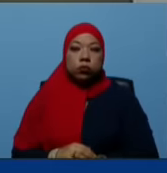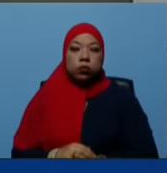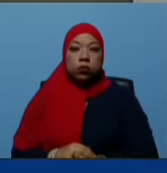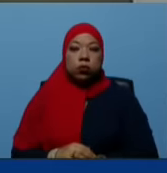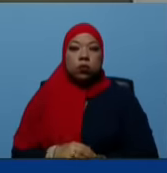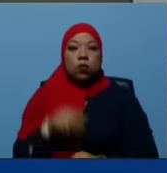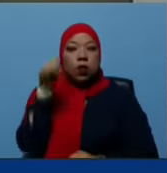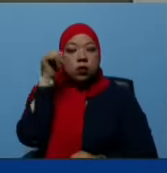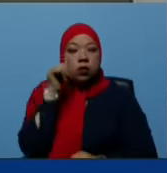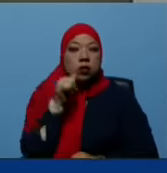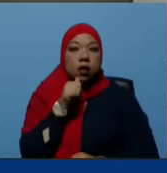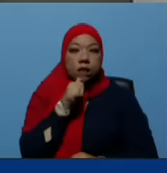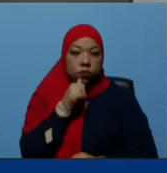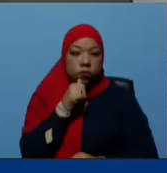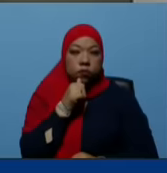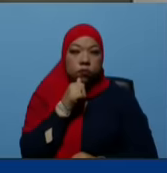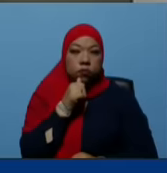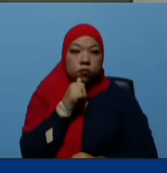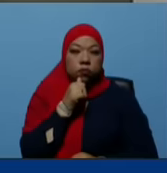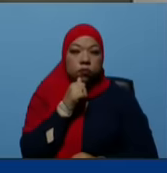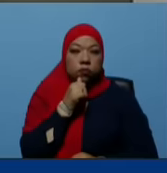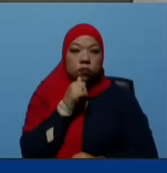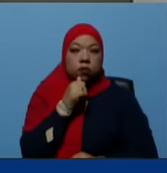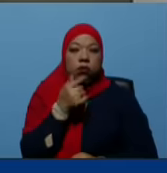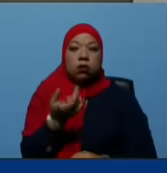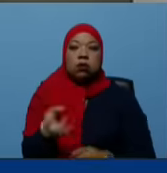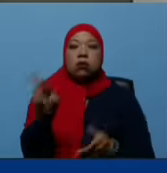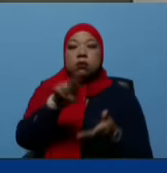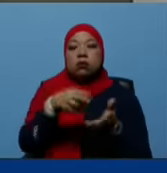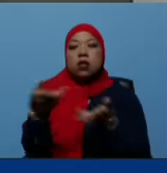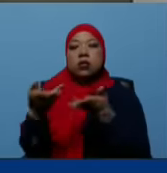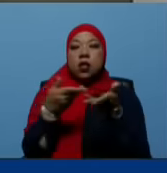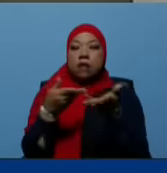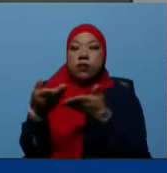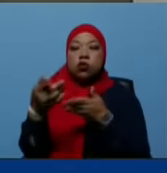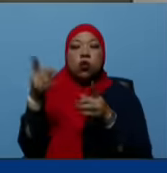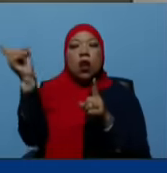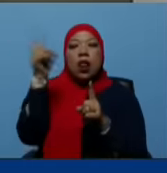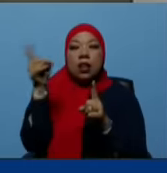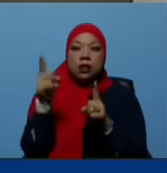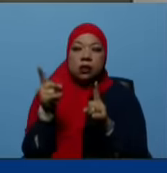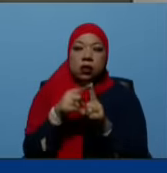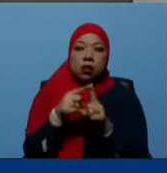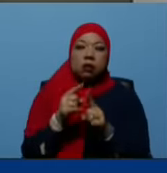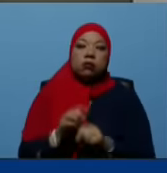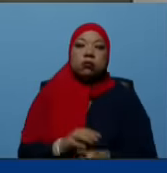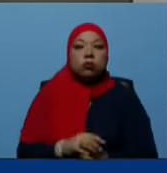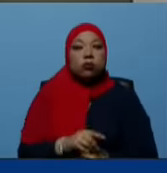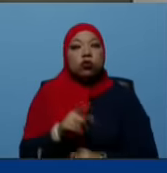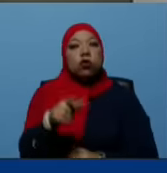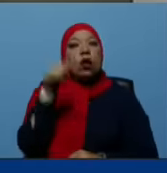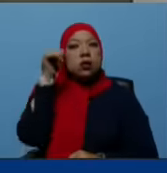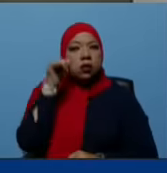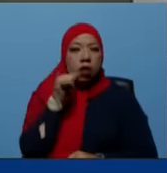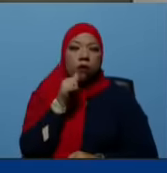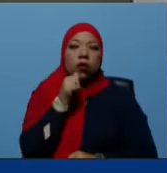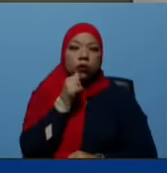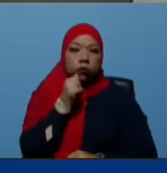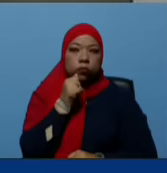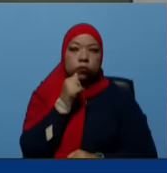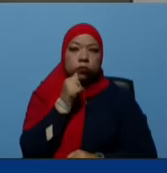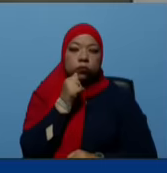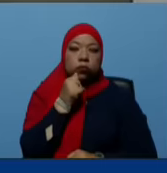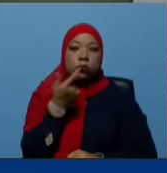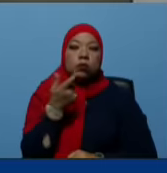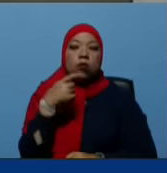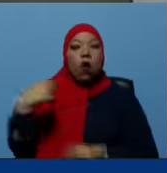ese sábado se restituyó el servicio eléctrico y ese sábado se dio